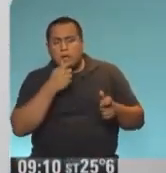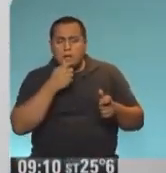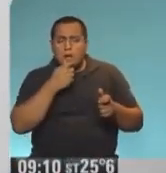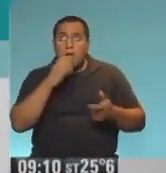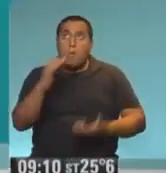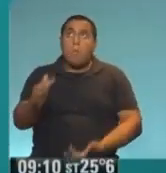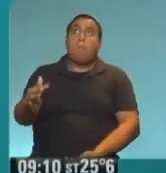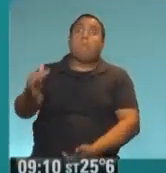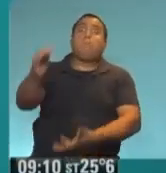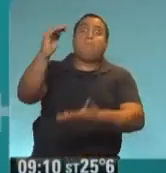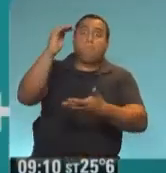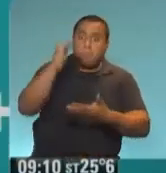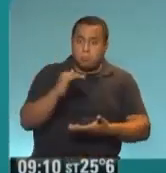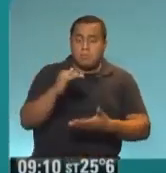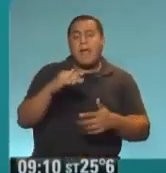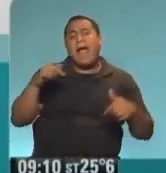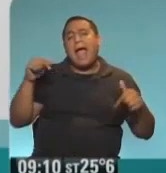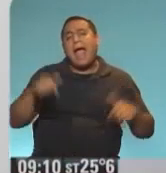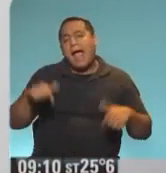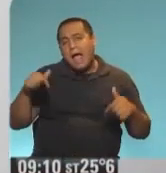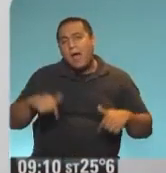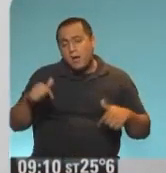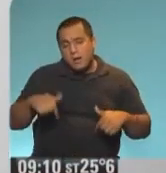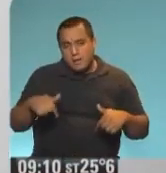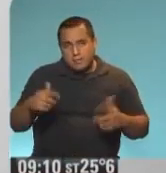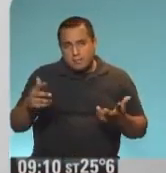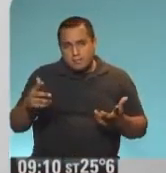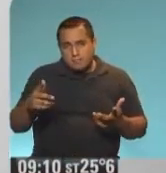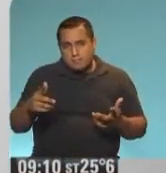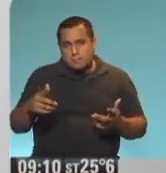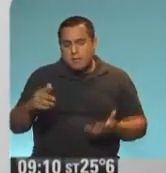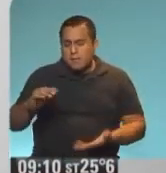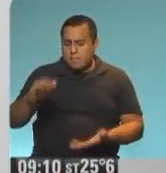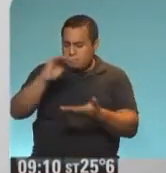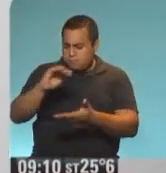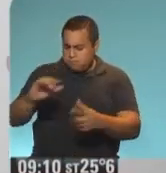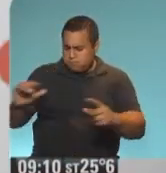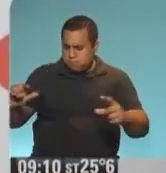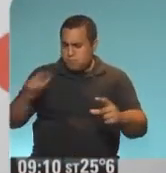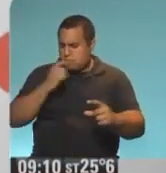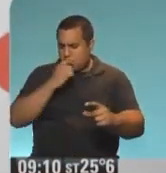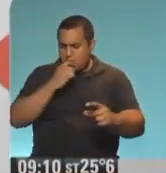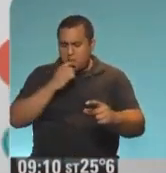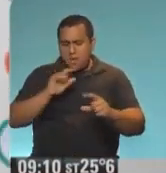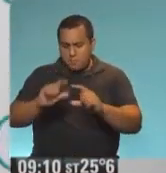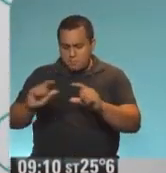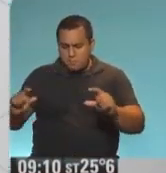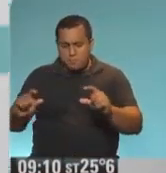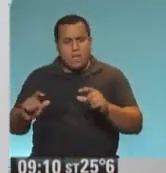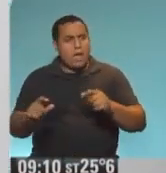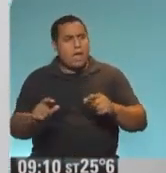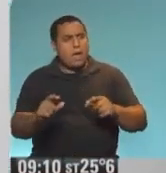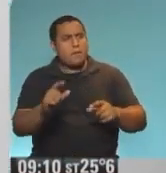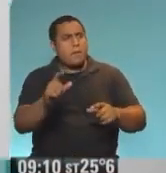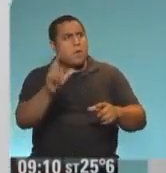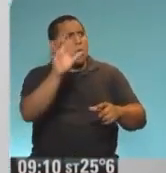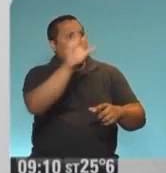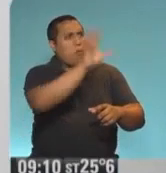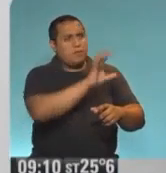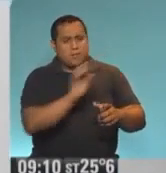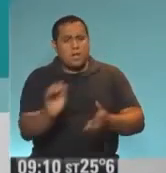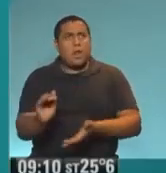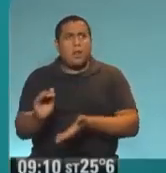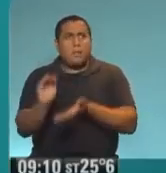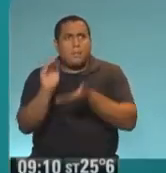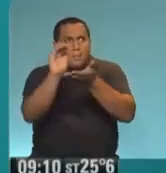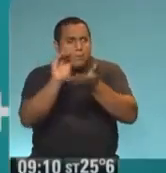vacunas, tal como sucedió ahora, va a ser puesto en la mesa y distribuido por ese indicador a cada una de las provincias, con equidad,